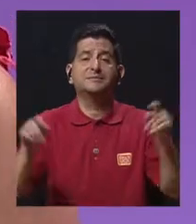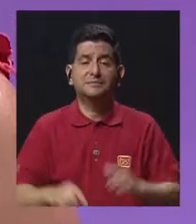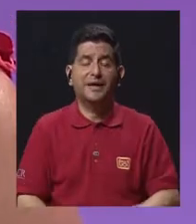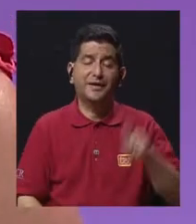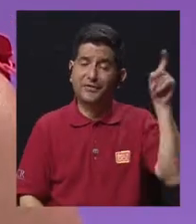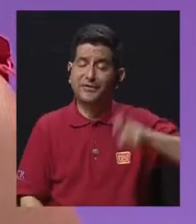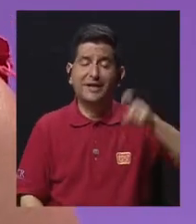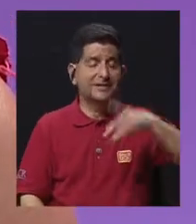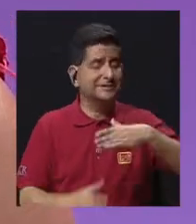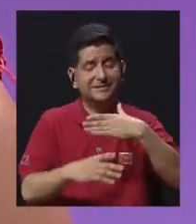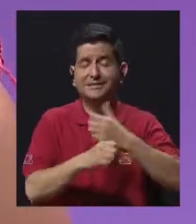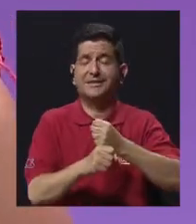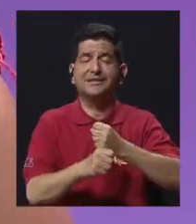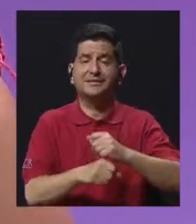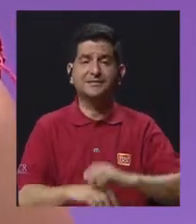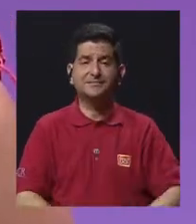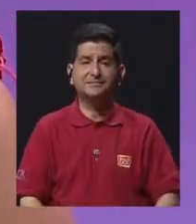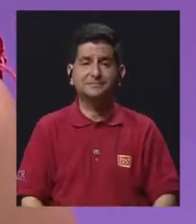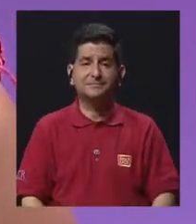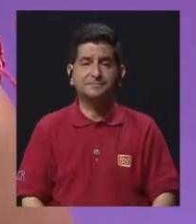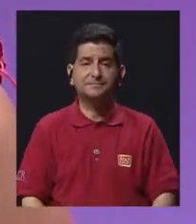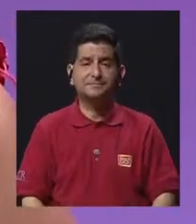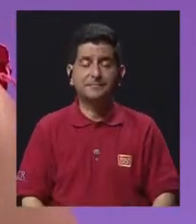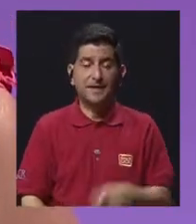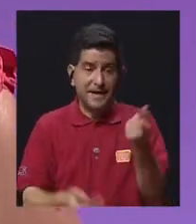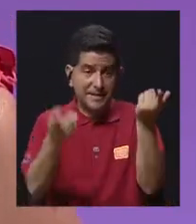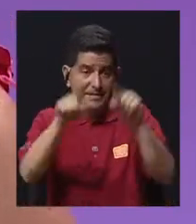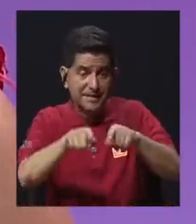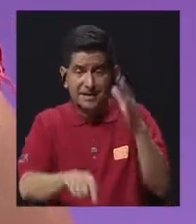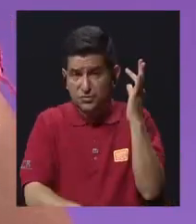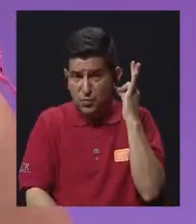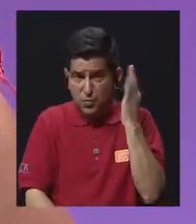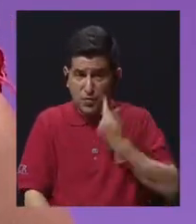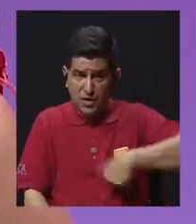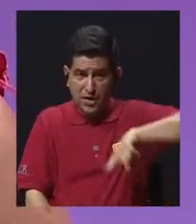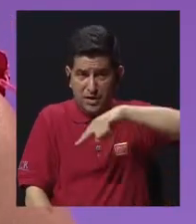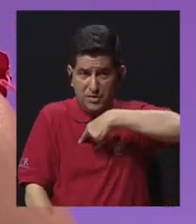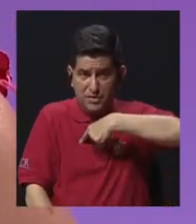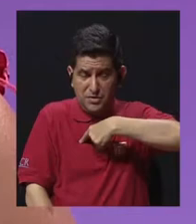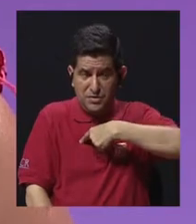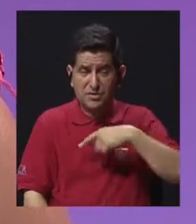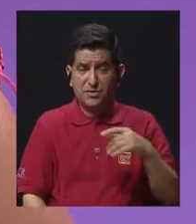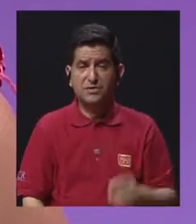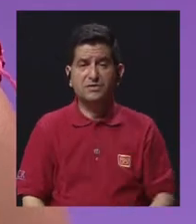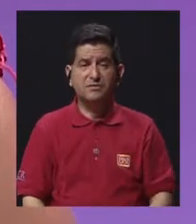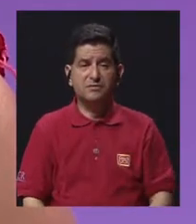es necesario hacerla. Y en este caso las mujeres somos las que más